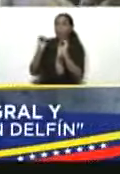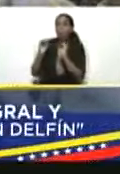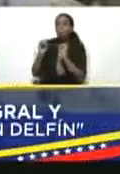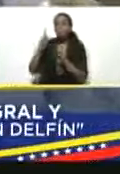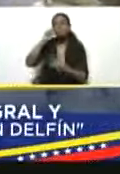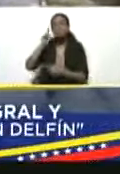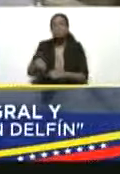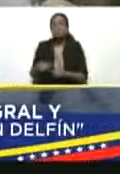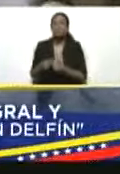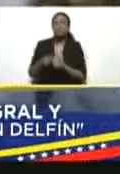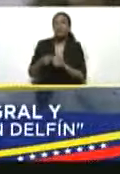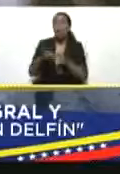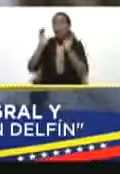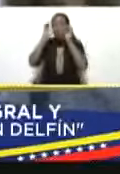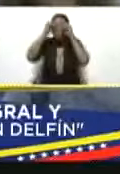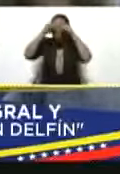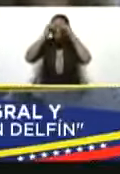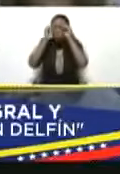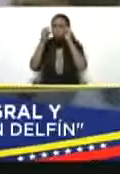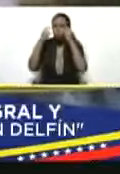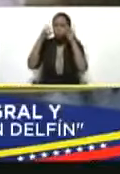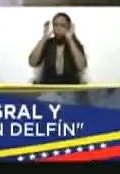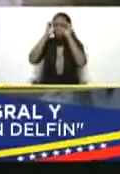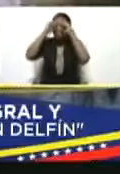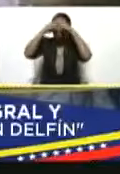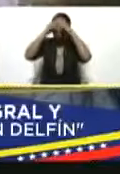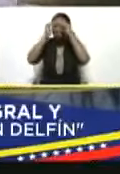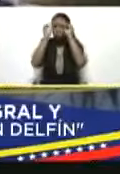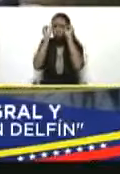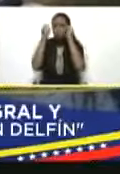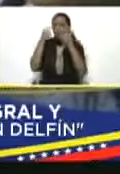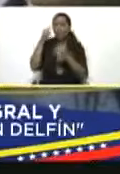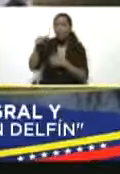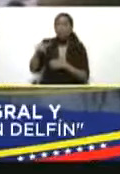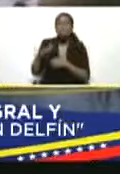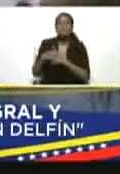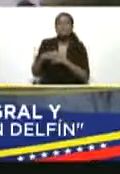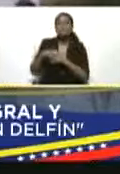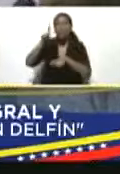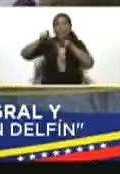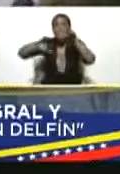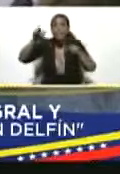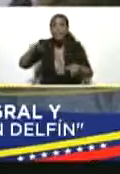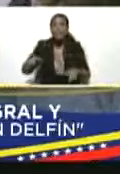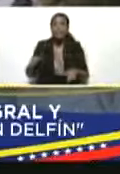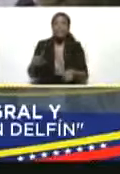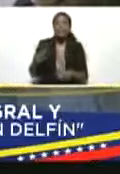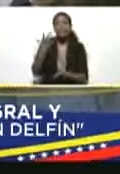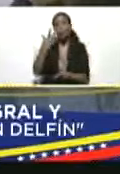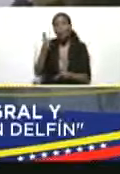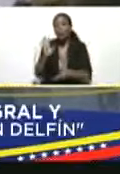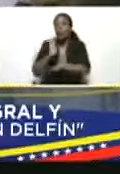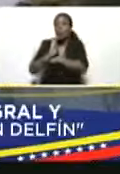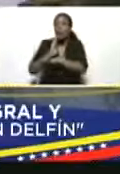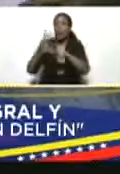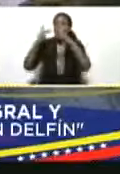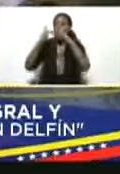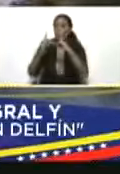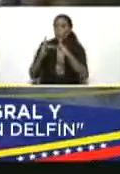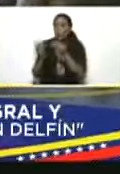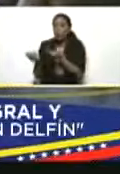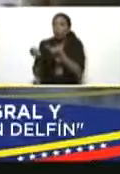cuenta también con oftalmología y a nuestros pacientes que sean de